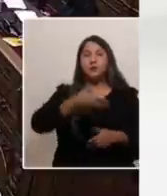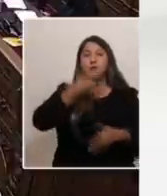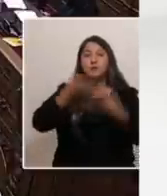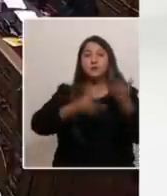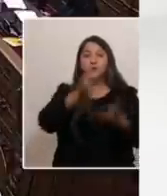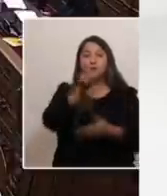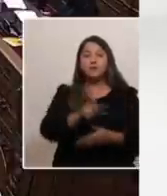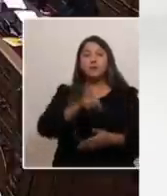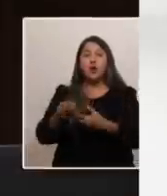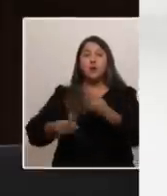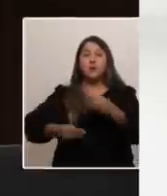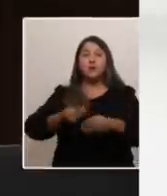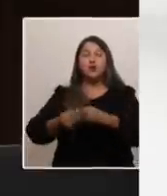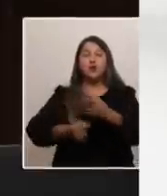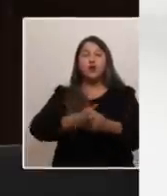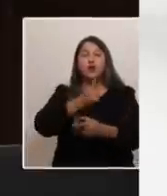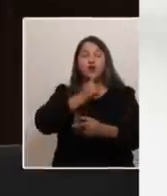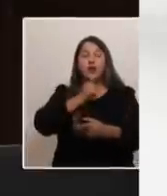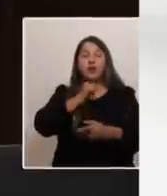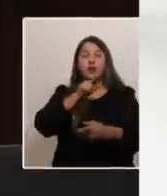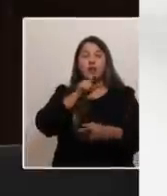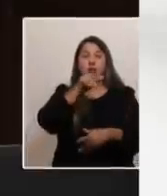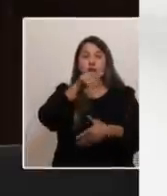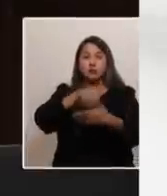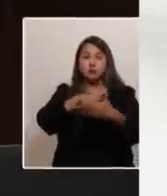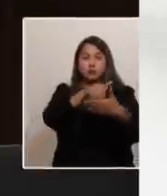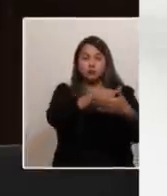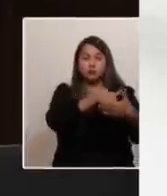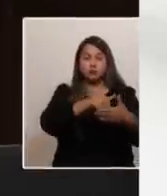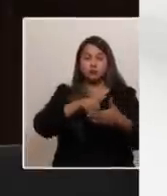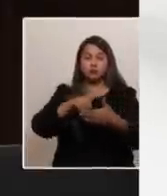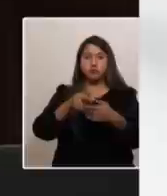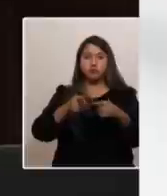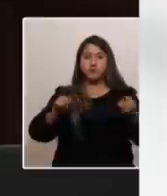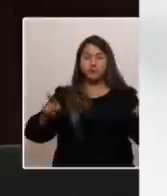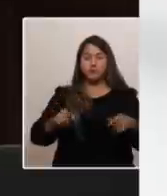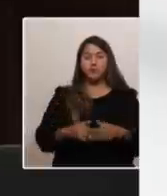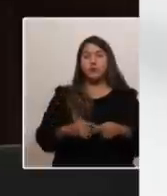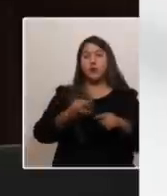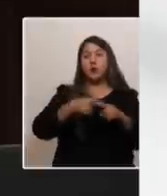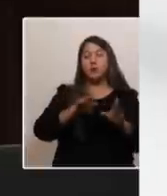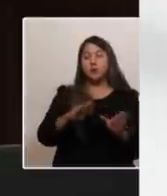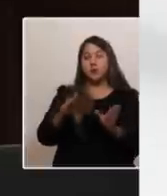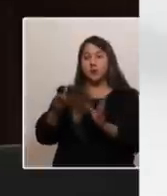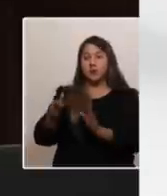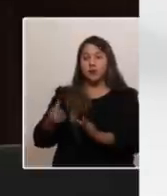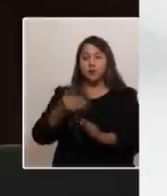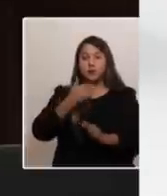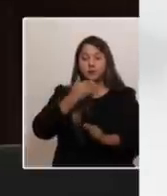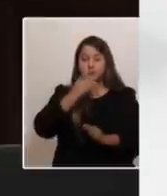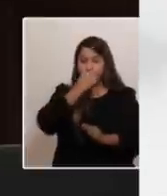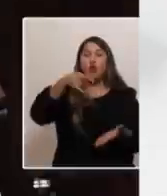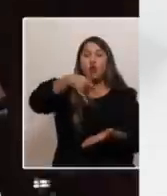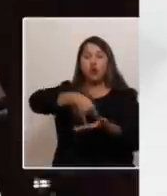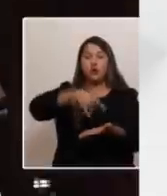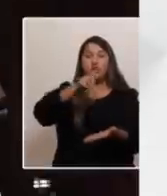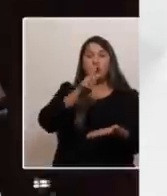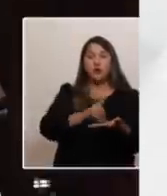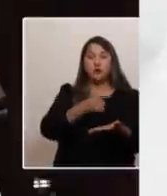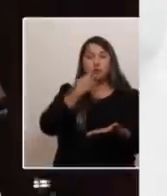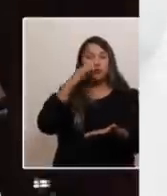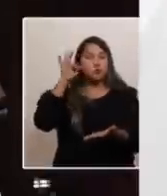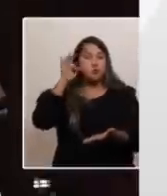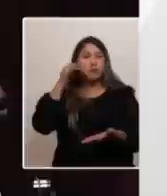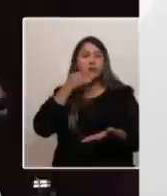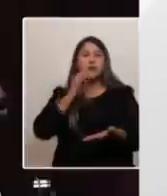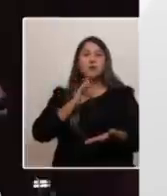a traicionar ese tipo de principios? Pero sí lo que quiero decir es que hay muchas cuestiones que hoy día están provocando resquemores. Hay dirigentes sociales, por ejemplo, en